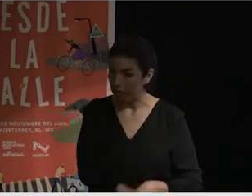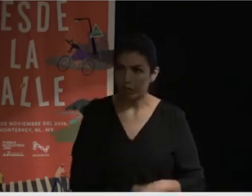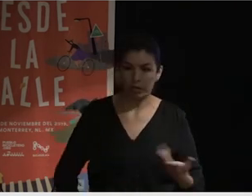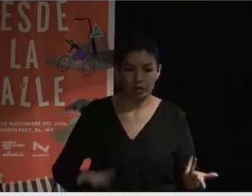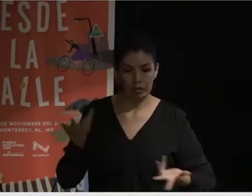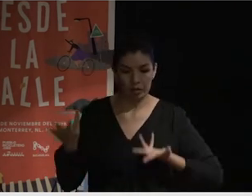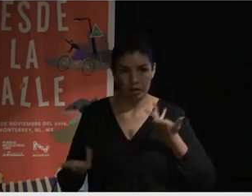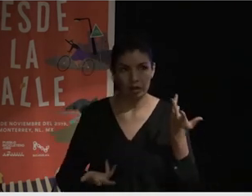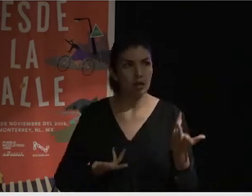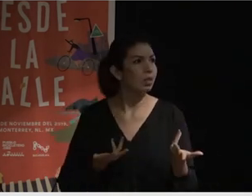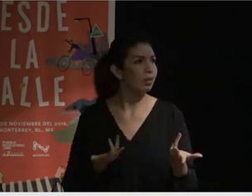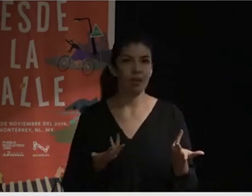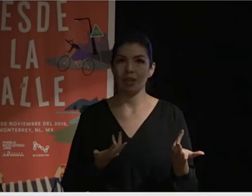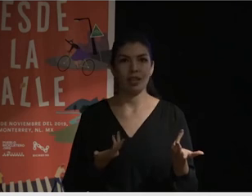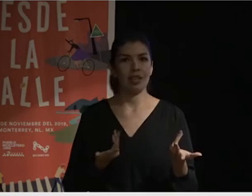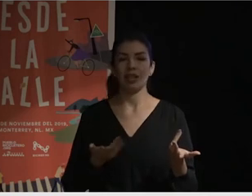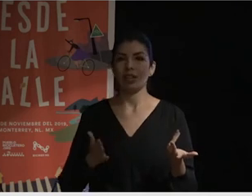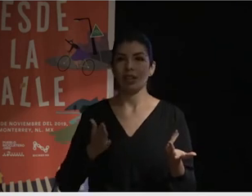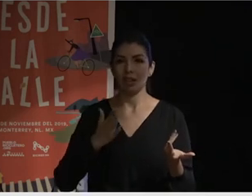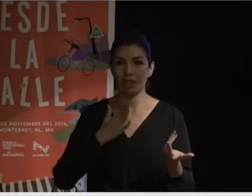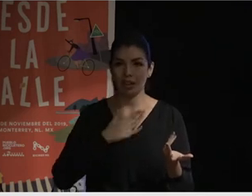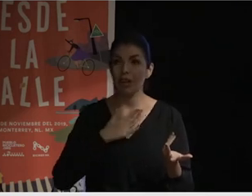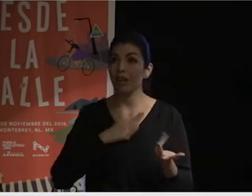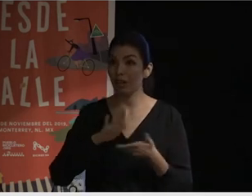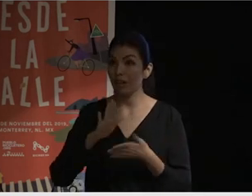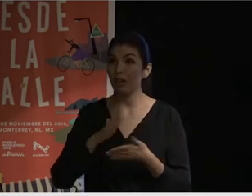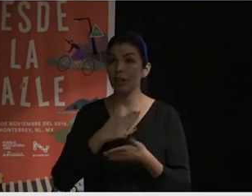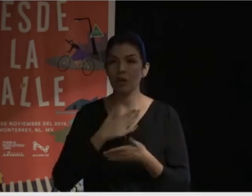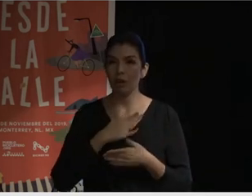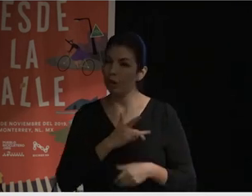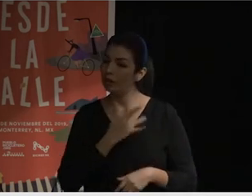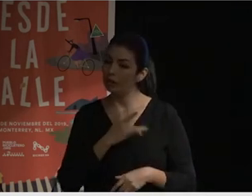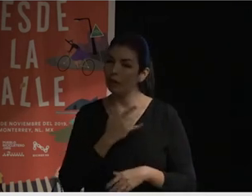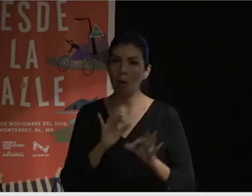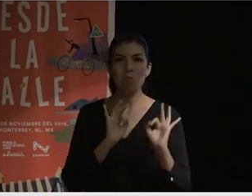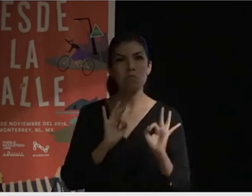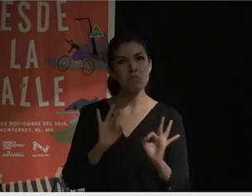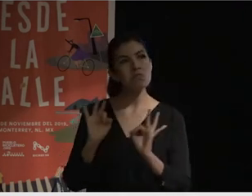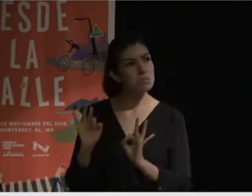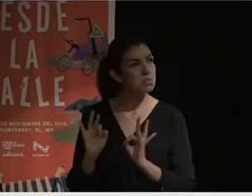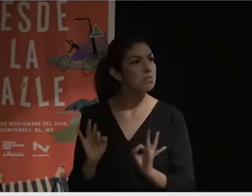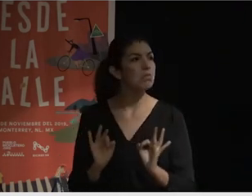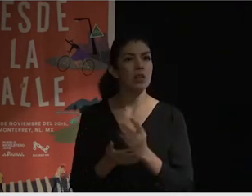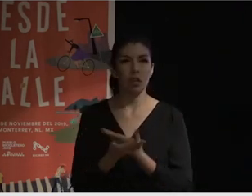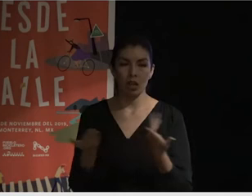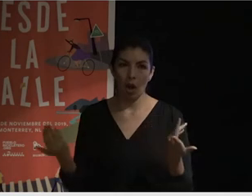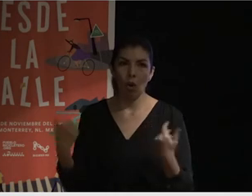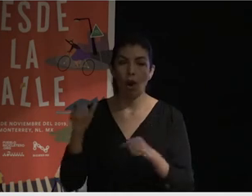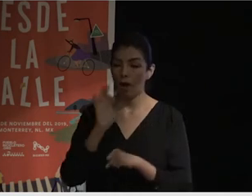e inclusive aplaudo mucho que el evento haya sido en este fin de semana, ¿no? Porque justo lo que estamos haciendo al estar aquí